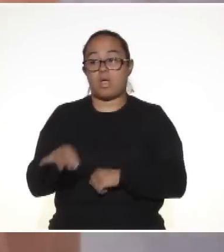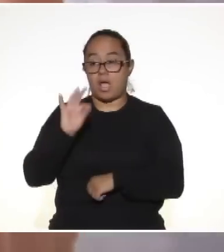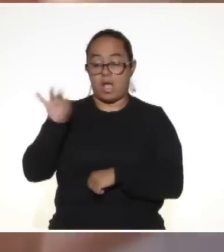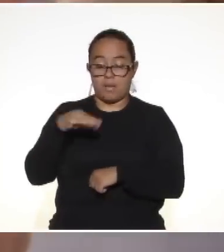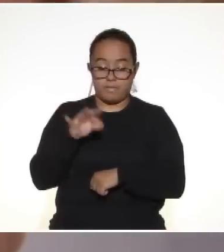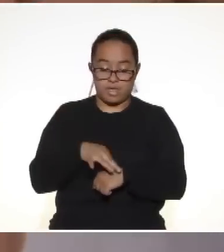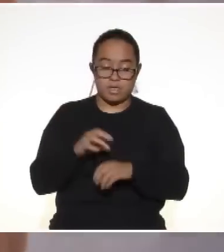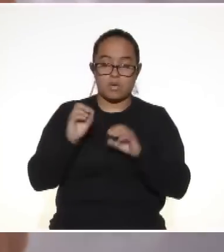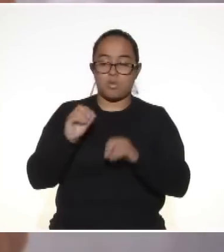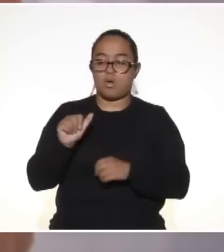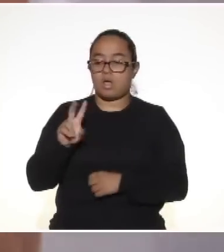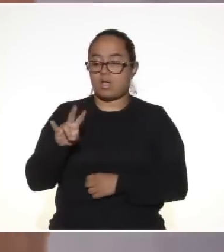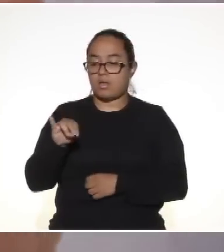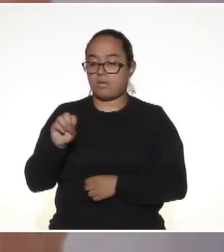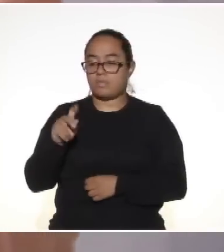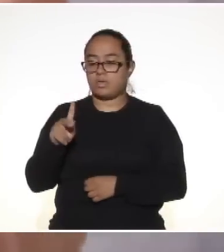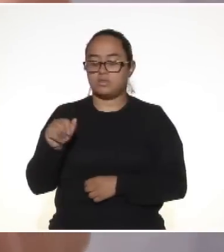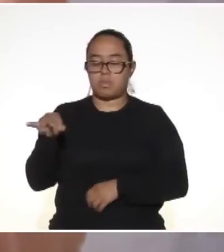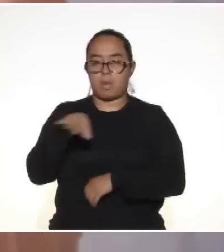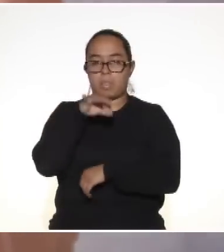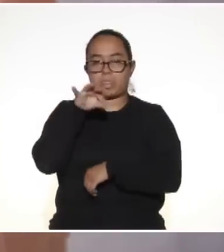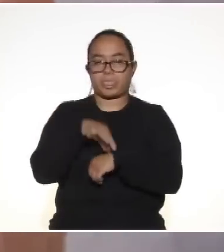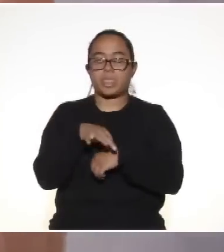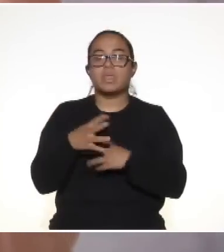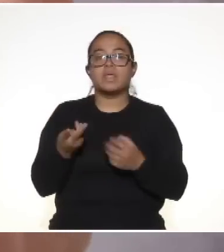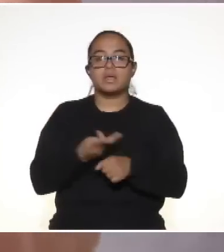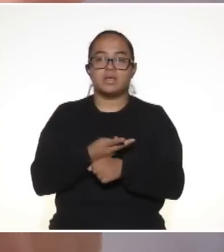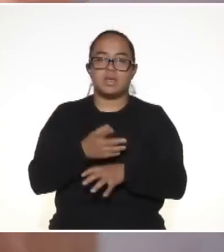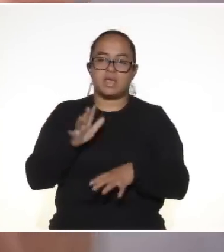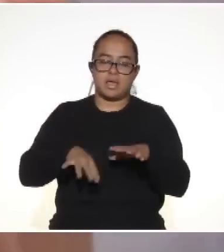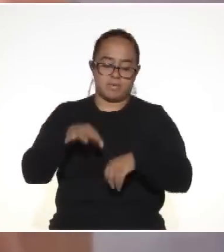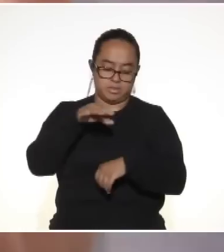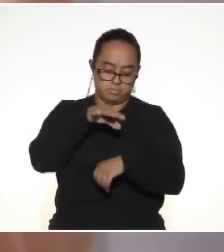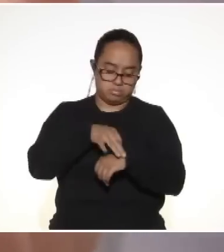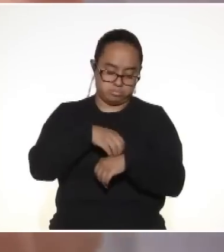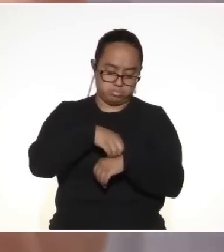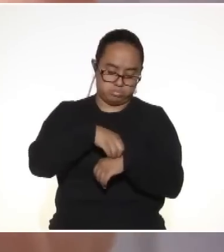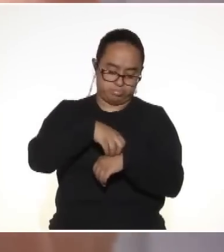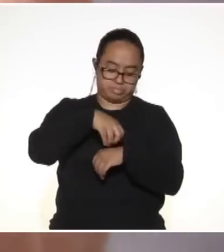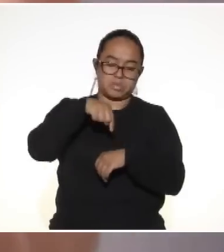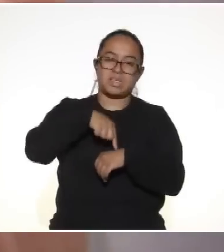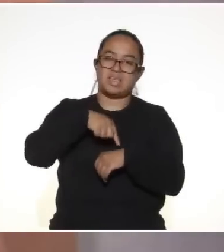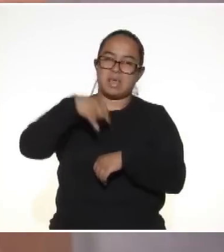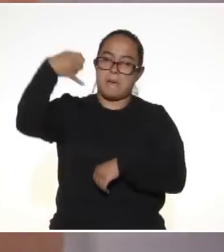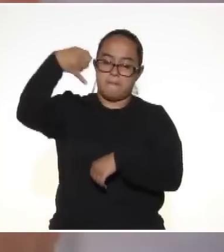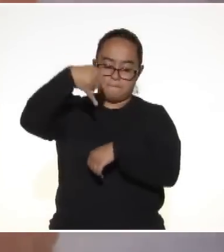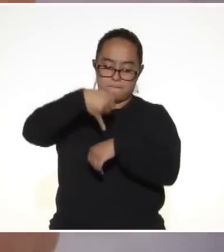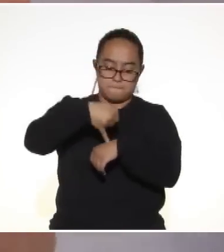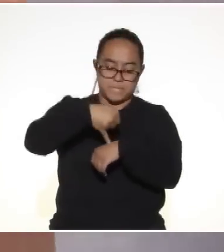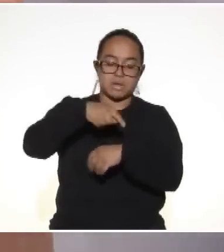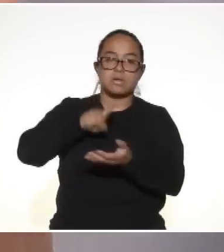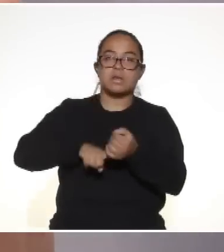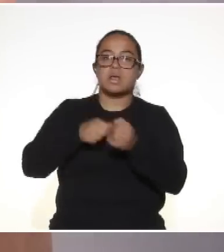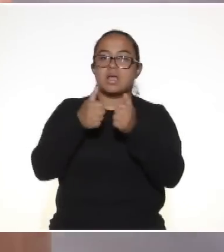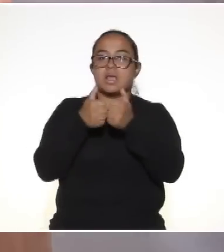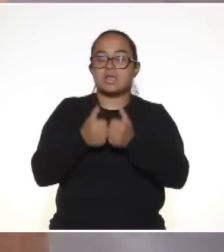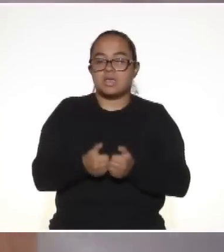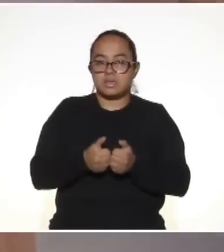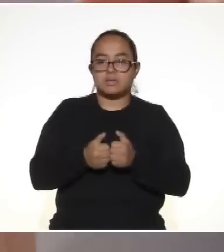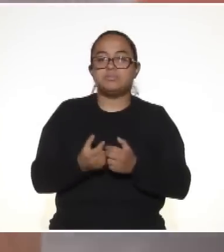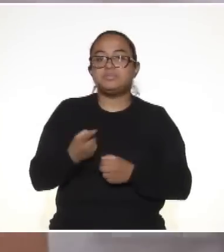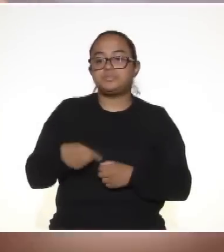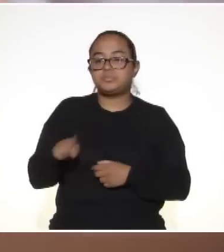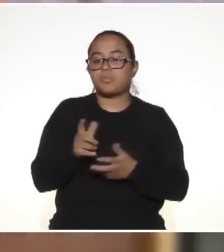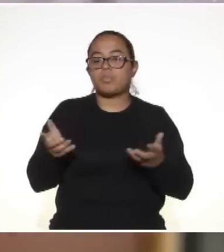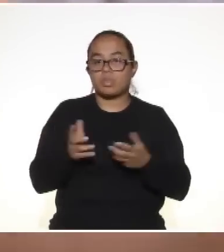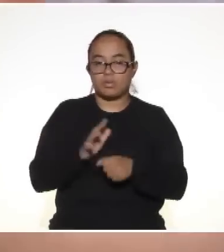abeja o una avispa? Ya que en este tipo de picaduras queda una cápsula o queda el aguijón dentro del paciente, lo que tenemos que hacer primero que nada